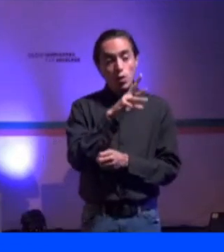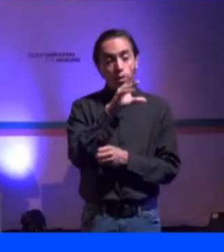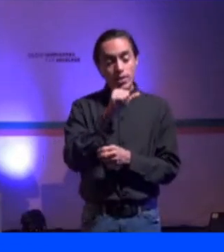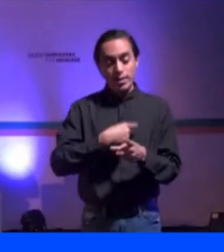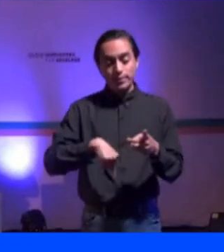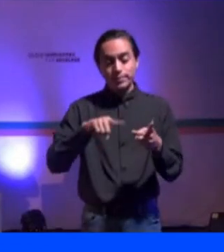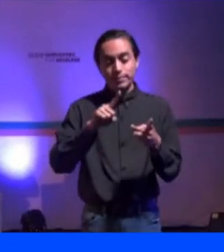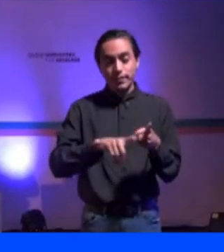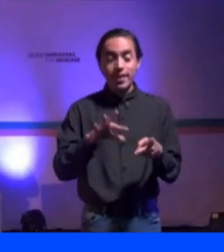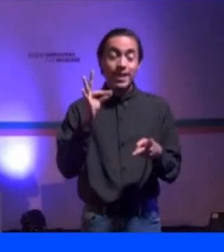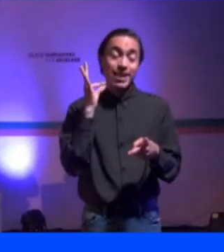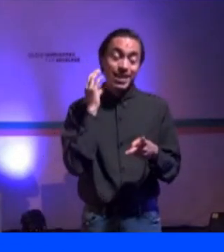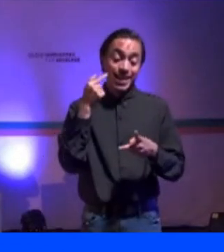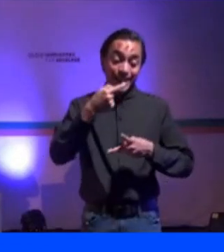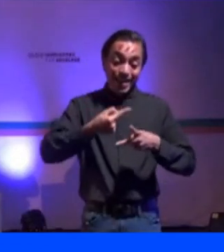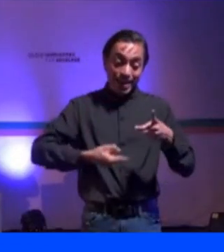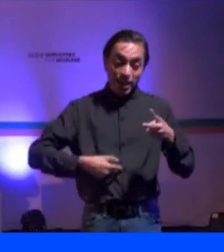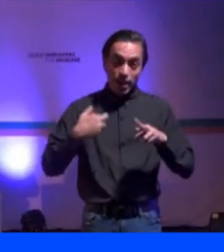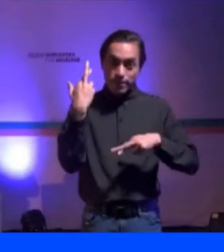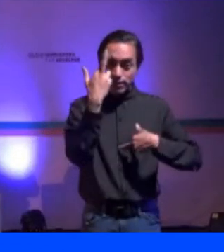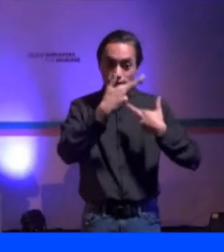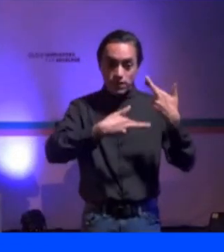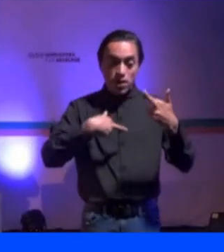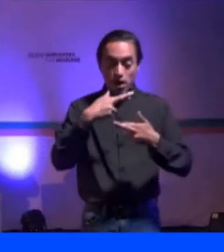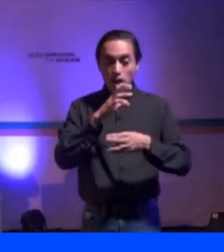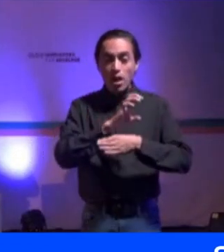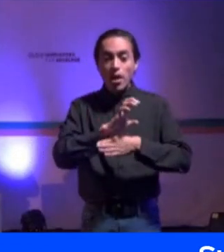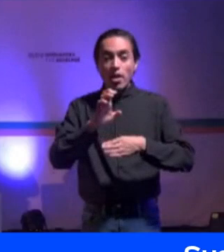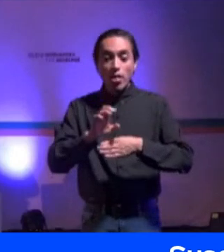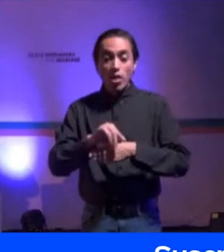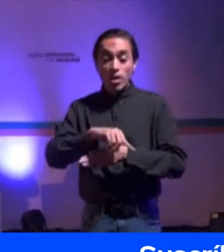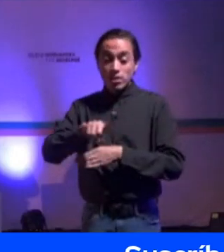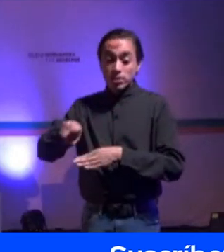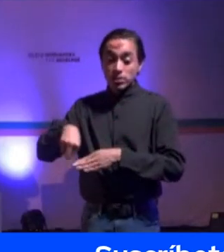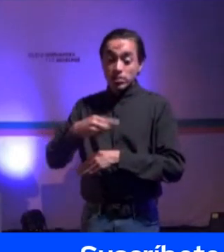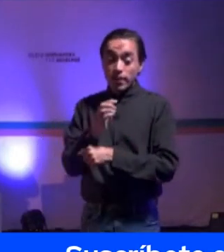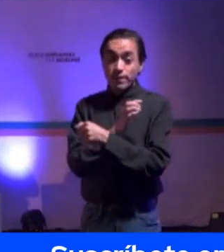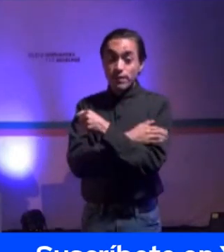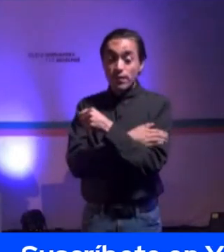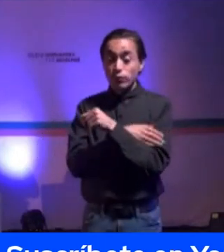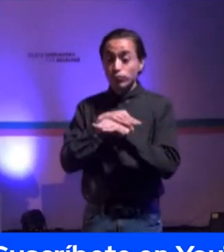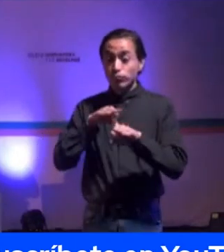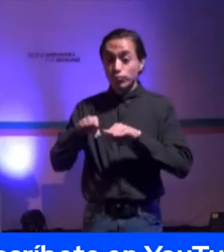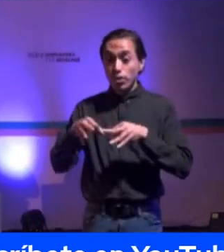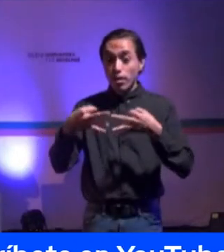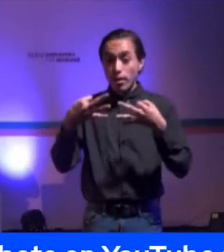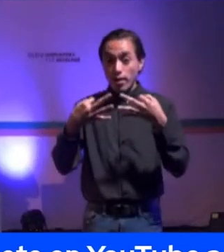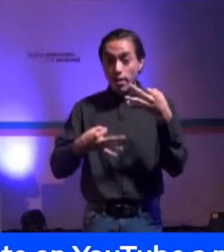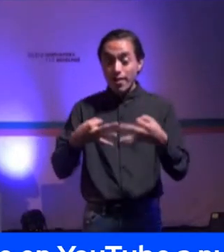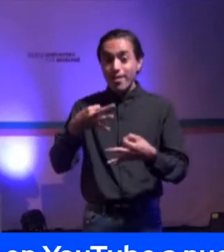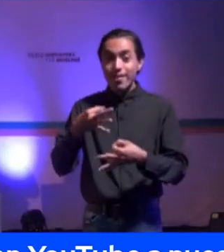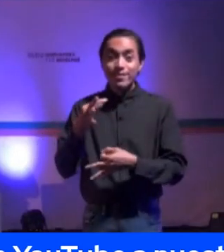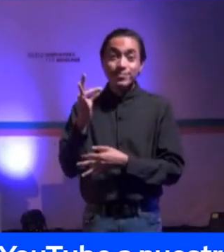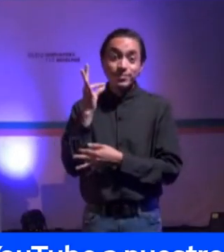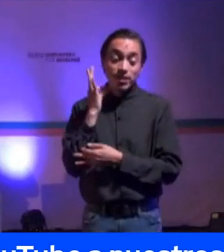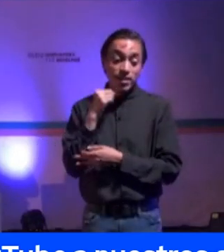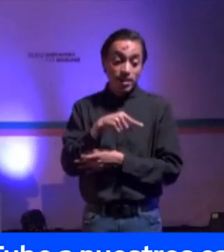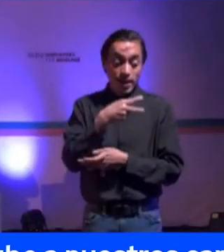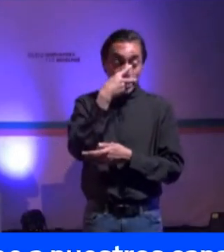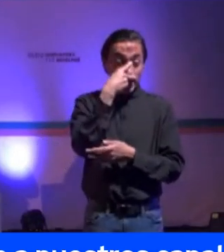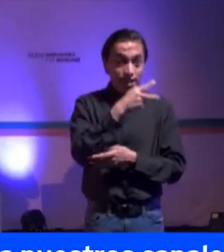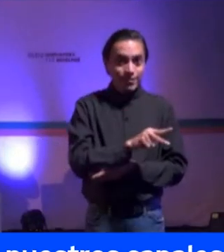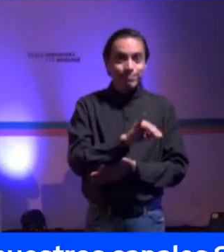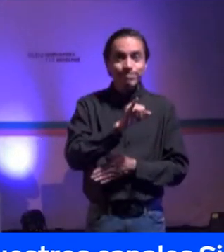procuran. Es decir, nos deben el Poder Judicial, nos debe justicia en México.